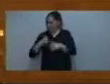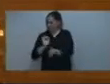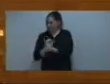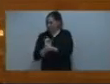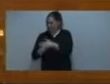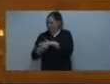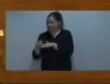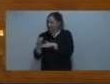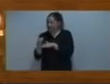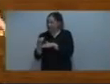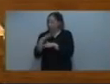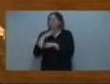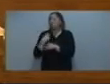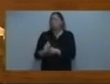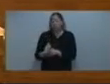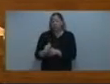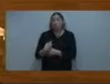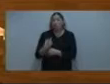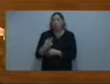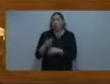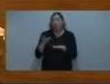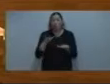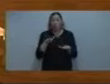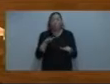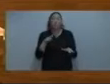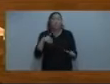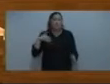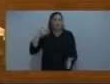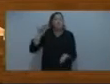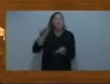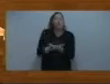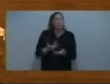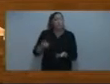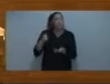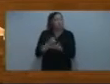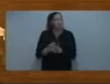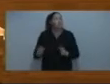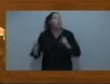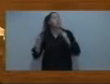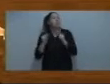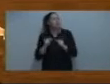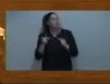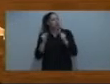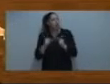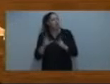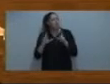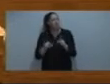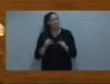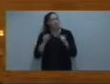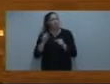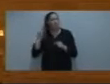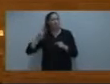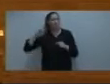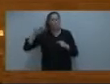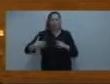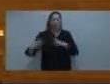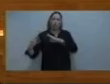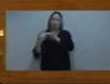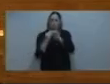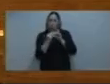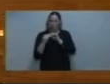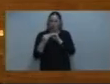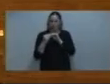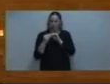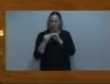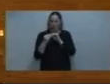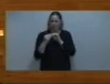les seguiremos convocando al debate, al debate que ponga en valor lo que nos une, al debate que no